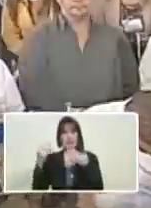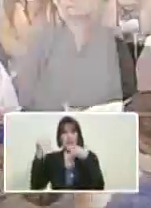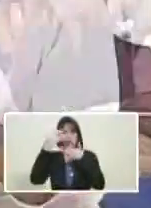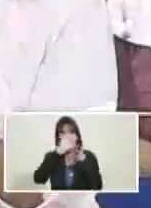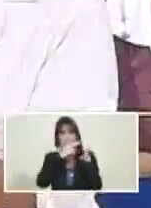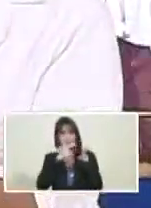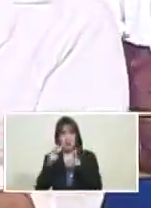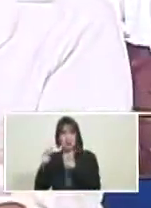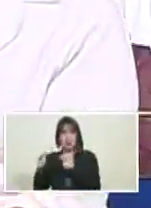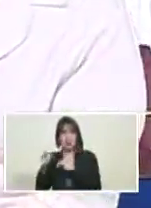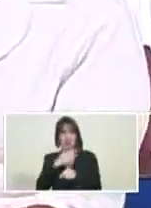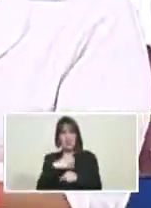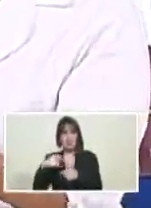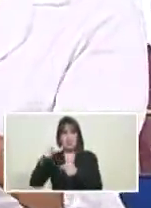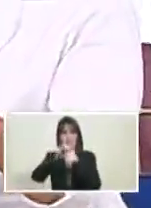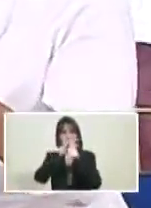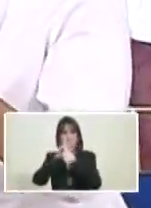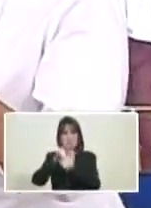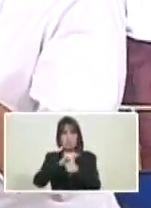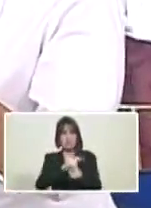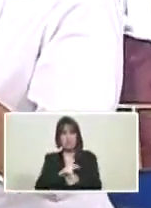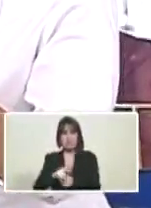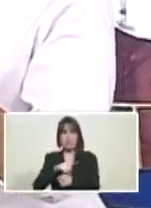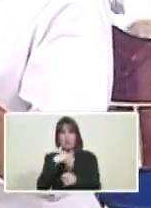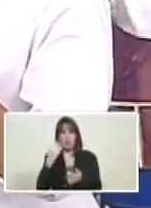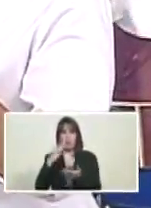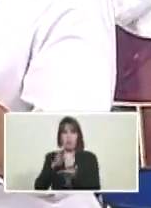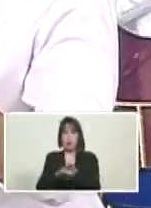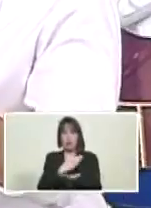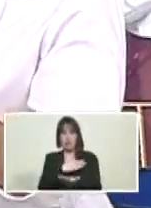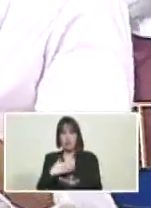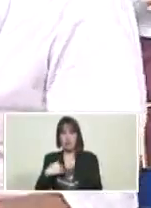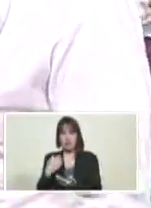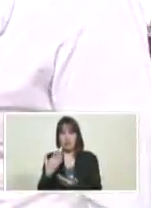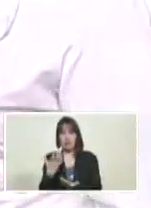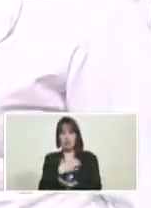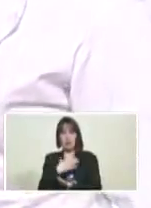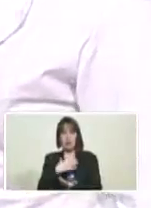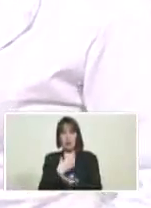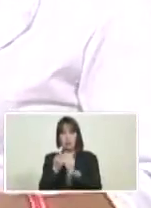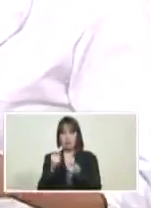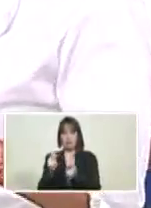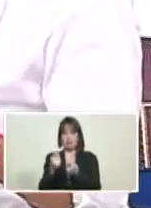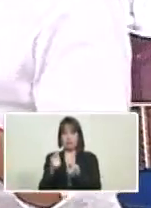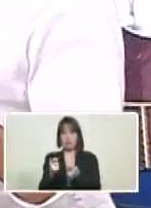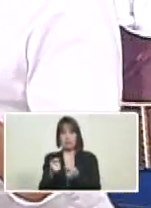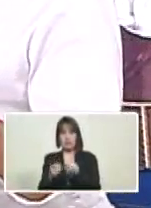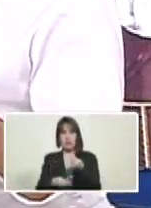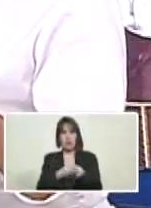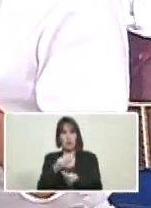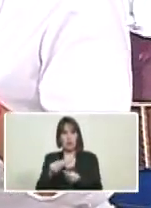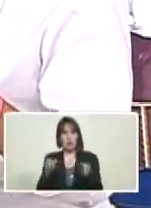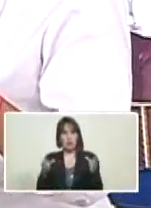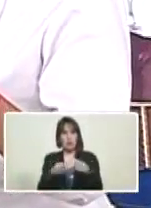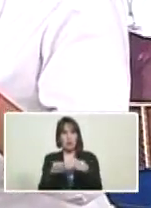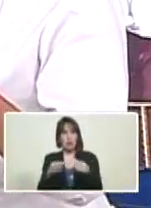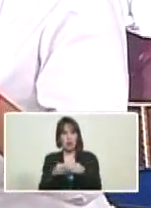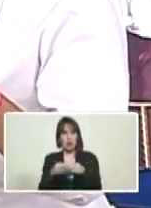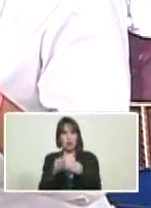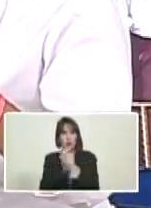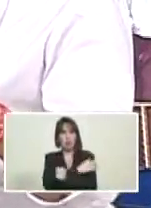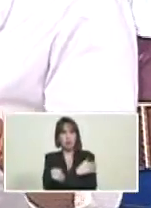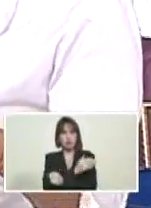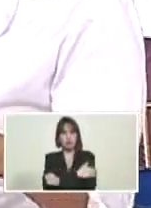en relación al magnicidio frustrado de realizado recientemente por la